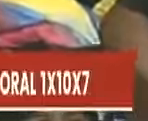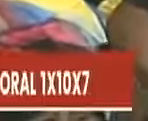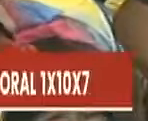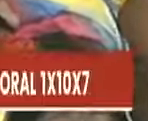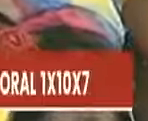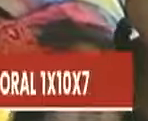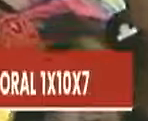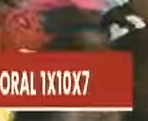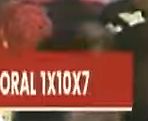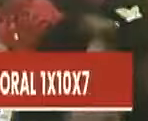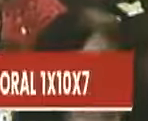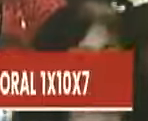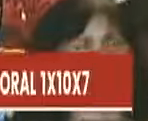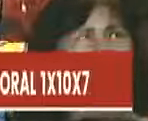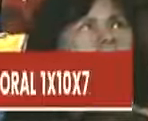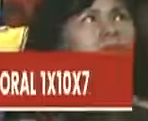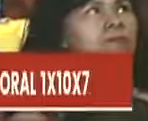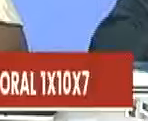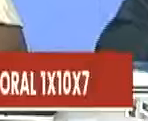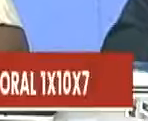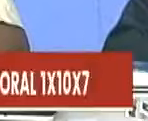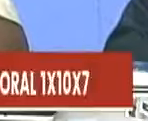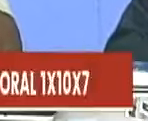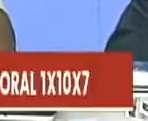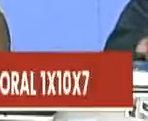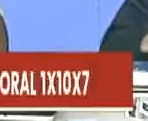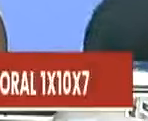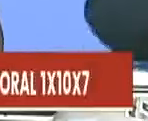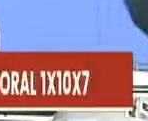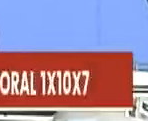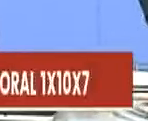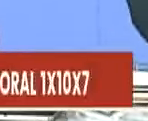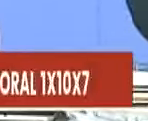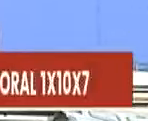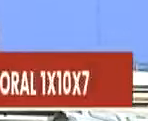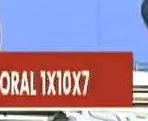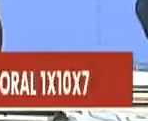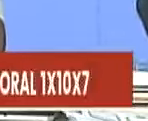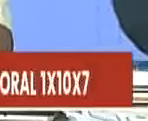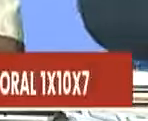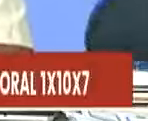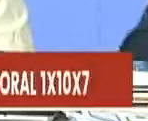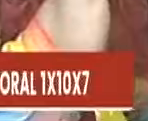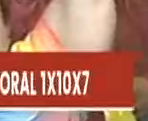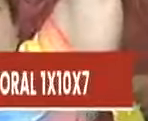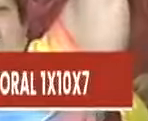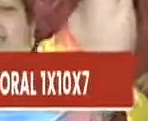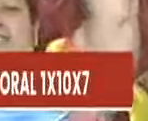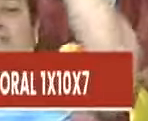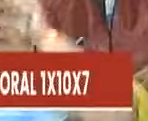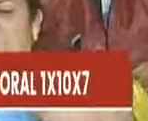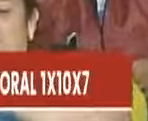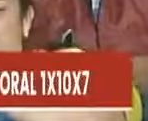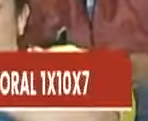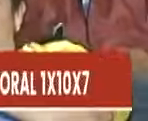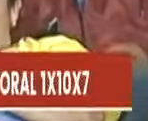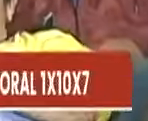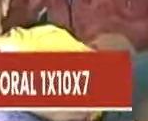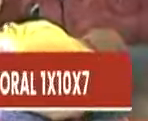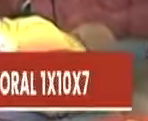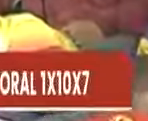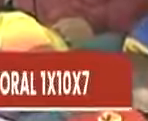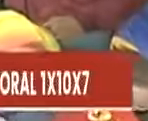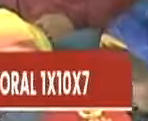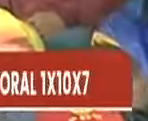la fuerza de los movimientos sociales de los CLAP, segunda fuerza de esta maquinaria 1x10x7, la fuerza de